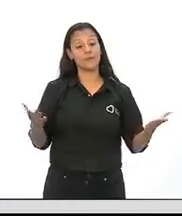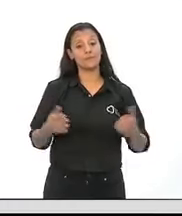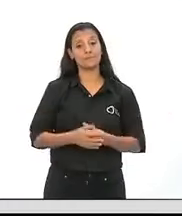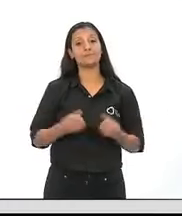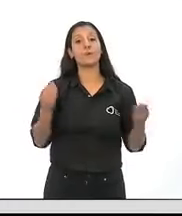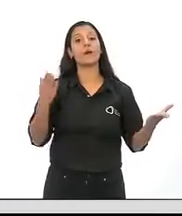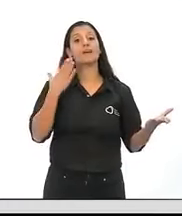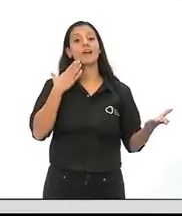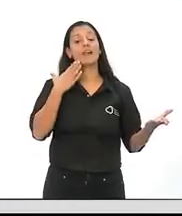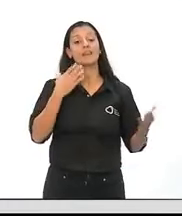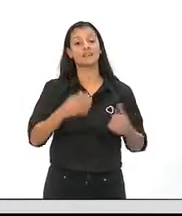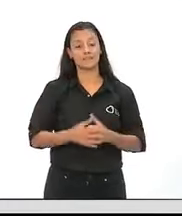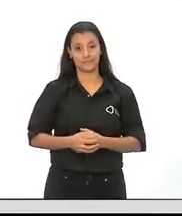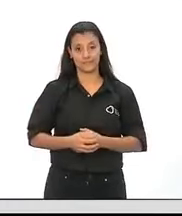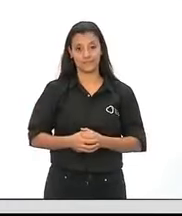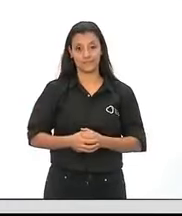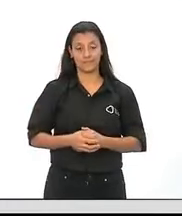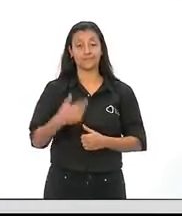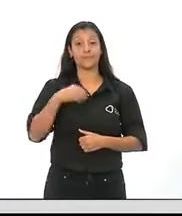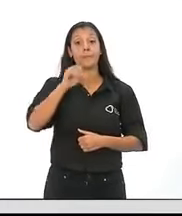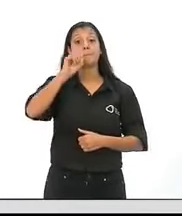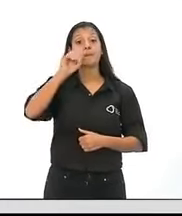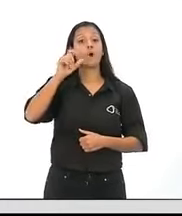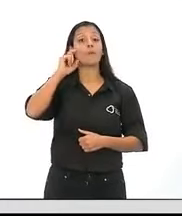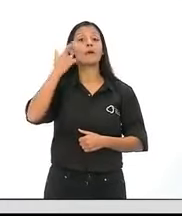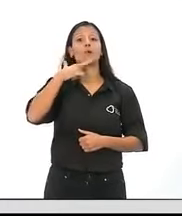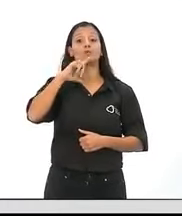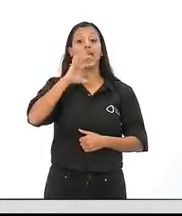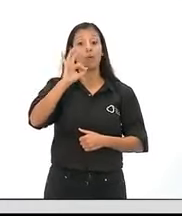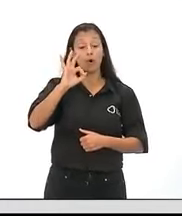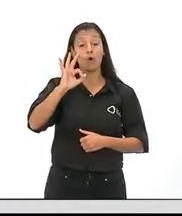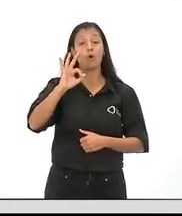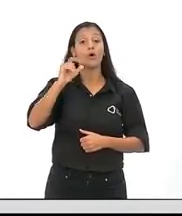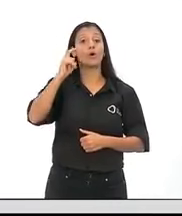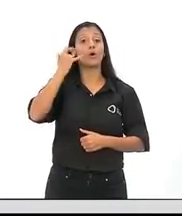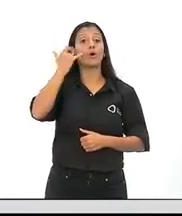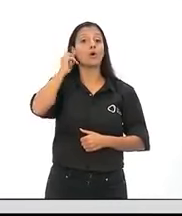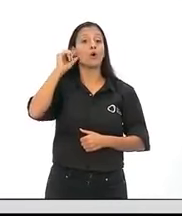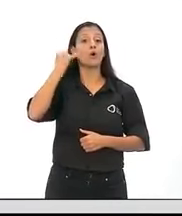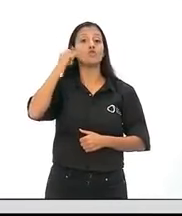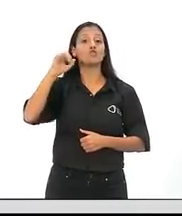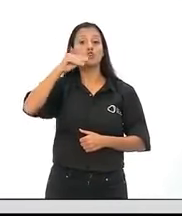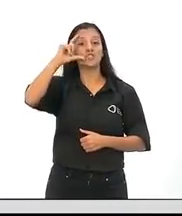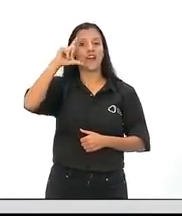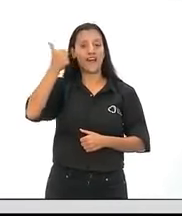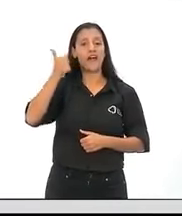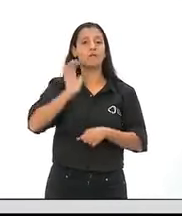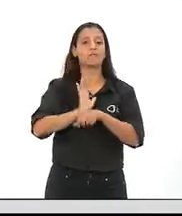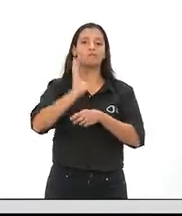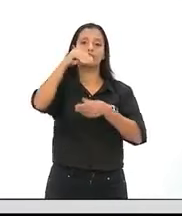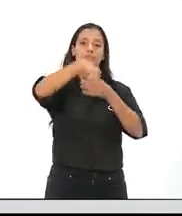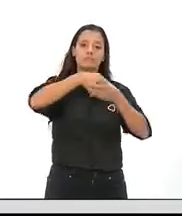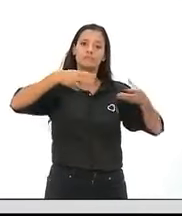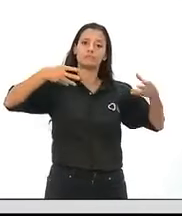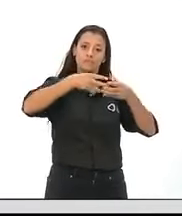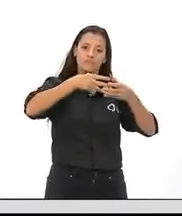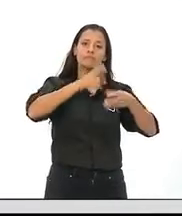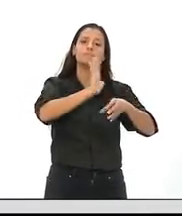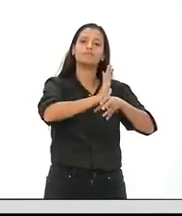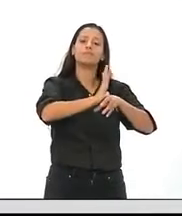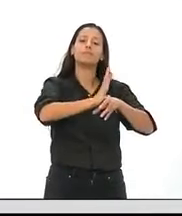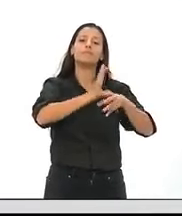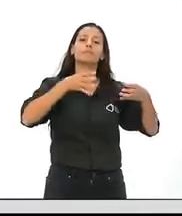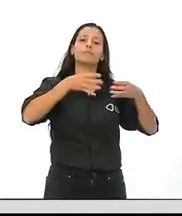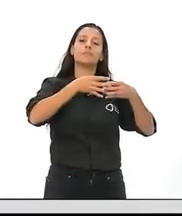Buenas tardes, mi nombre es Gustavo Goyochea, soy referente del Frente Nacional de Discapacidad del